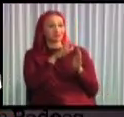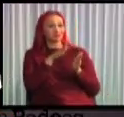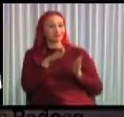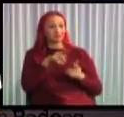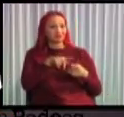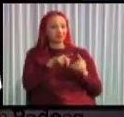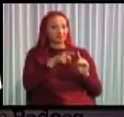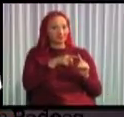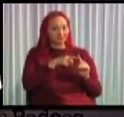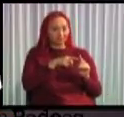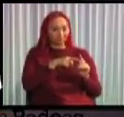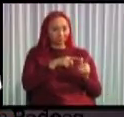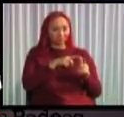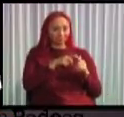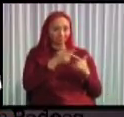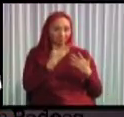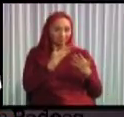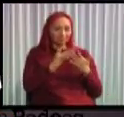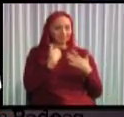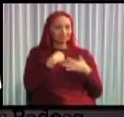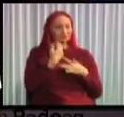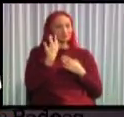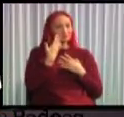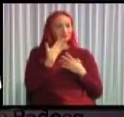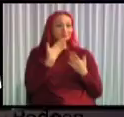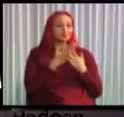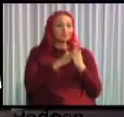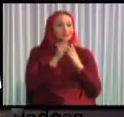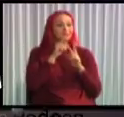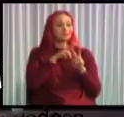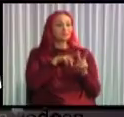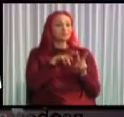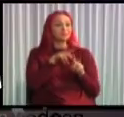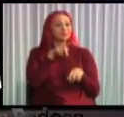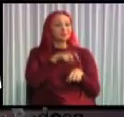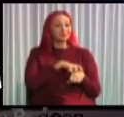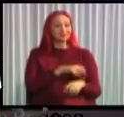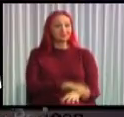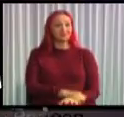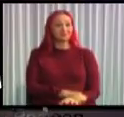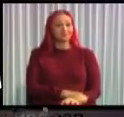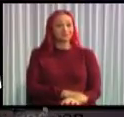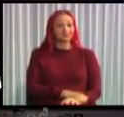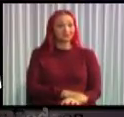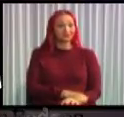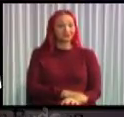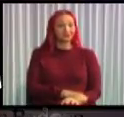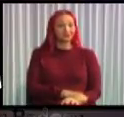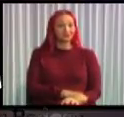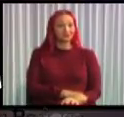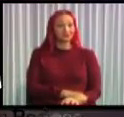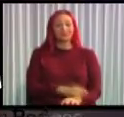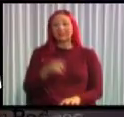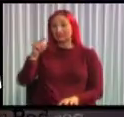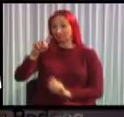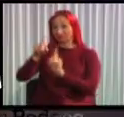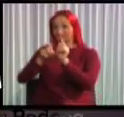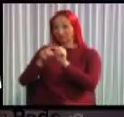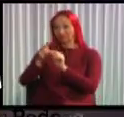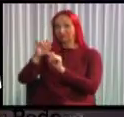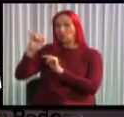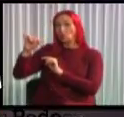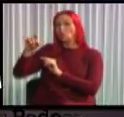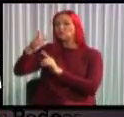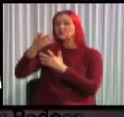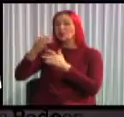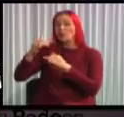amigos. Era lo que uno esperaba y era lo que uno exhibía en ese momento, ¿verdad? Roger, en tu infancia, ¿con qué jugaba